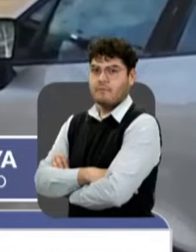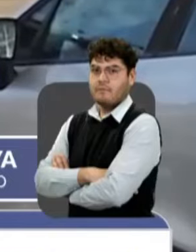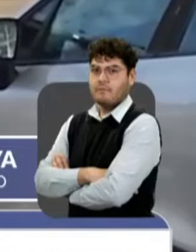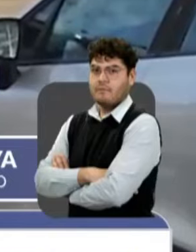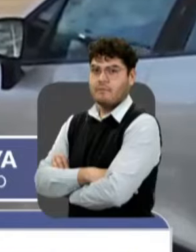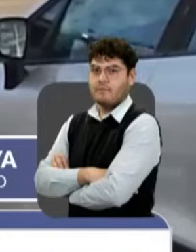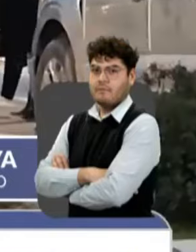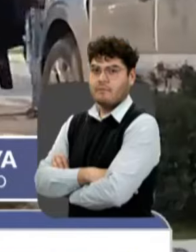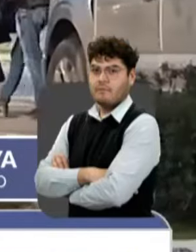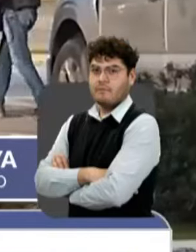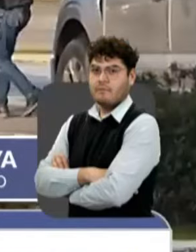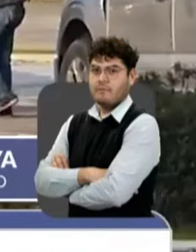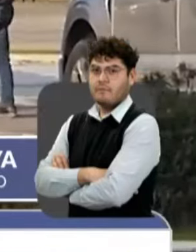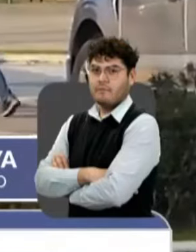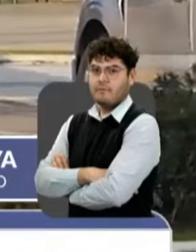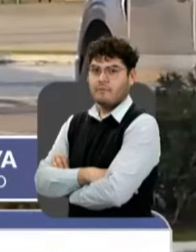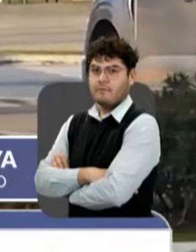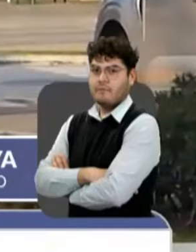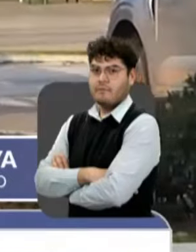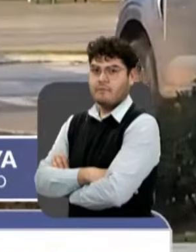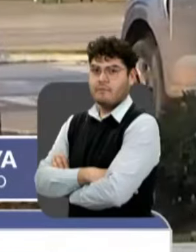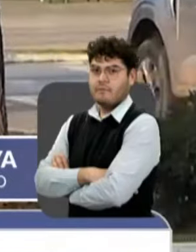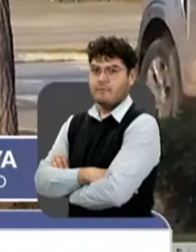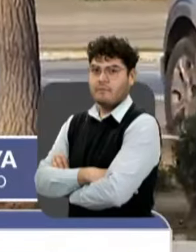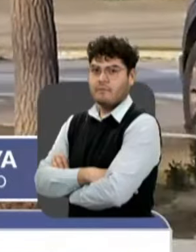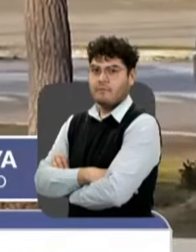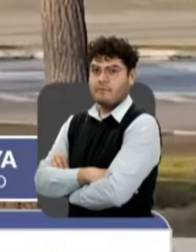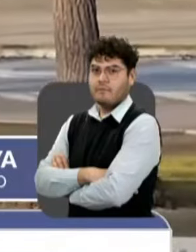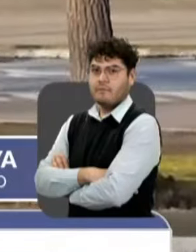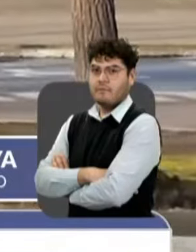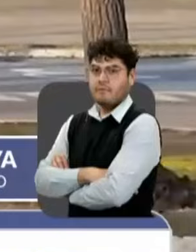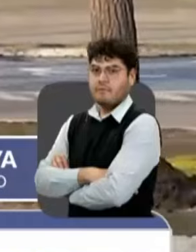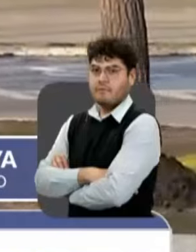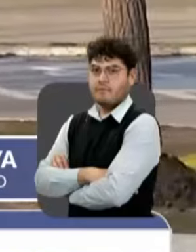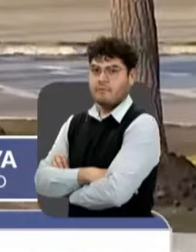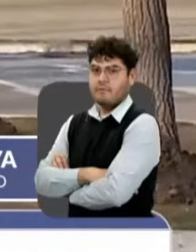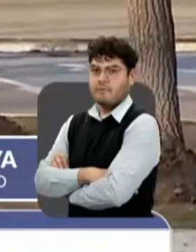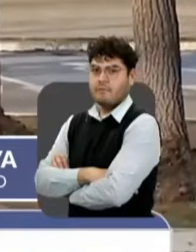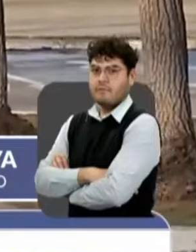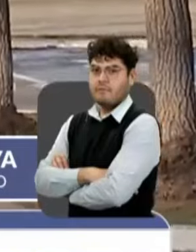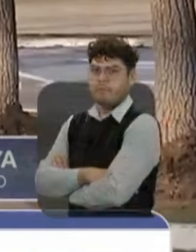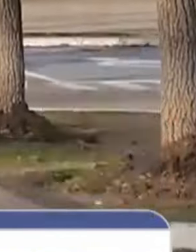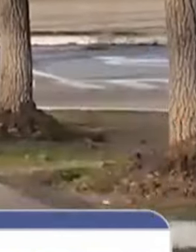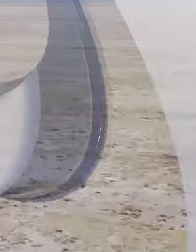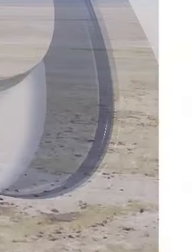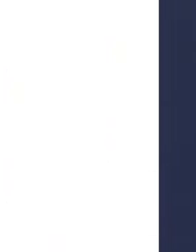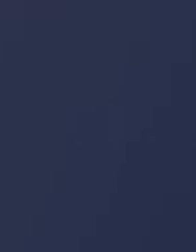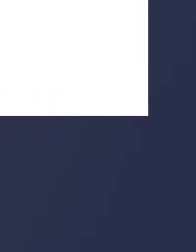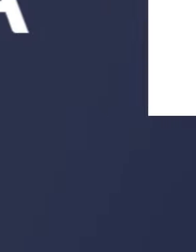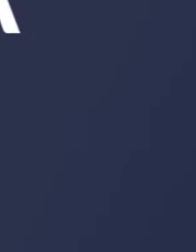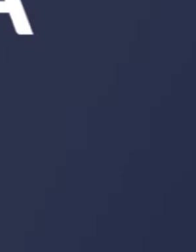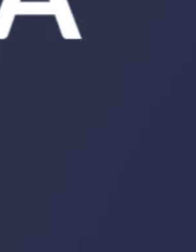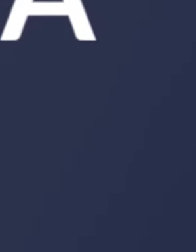entonces en prisión preventiva en el complejo penitenciario de rancagua en tribunales Bio la